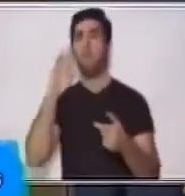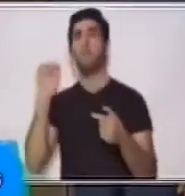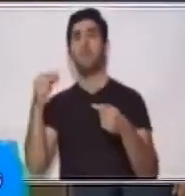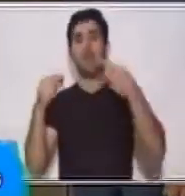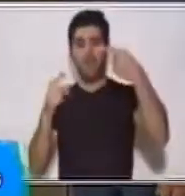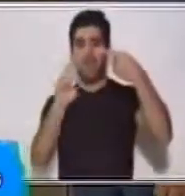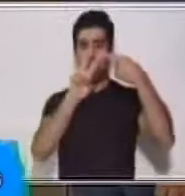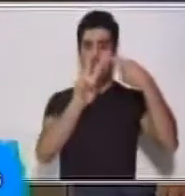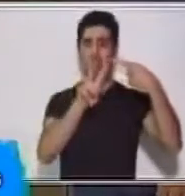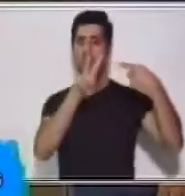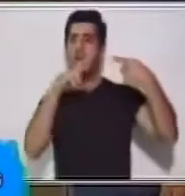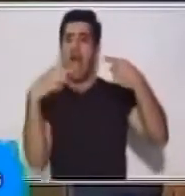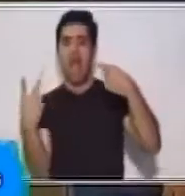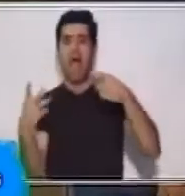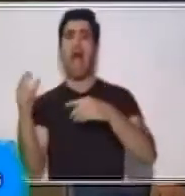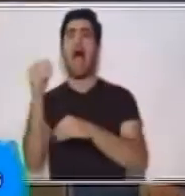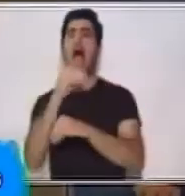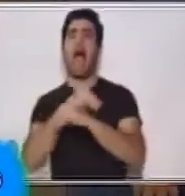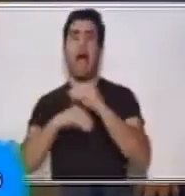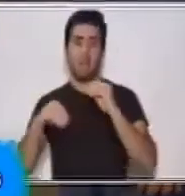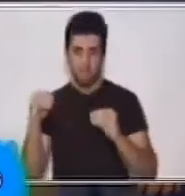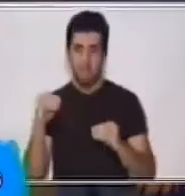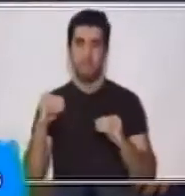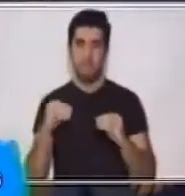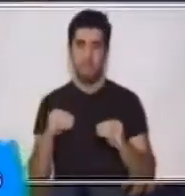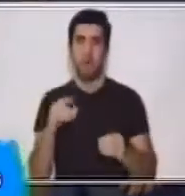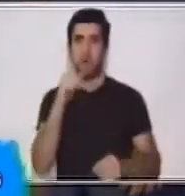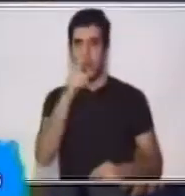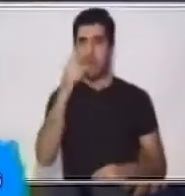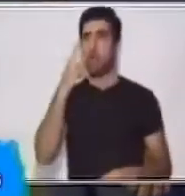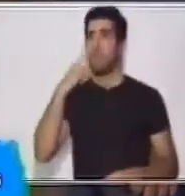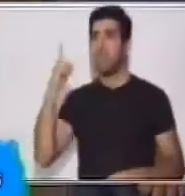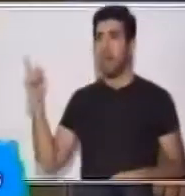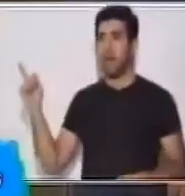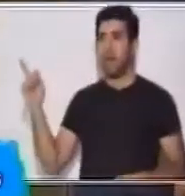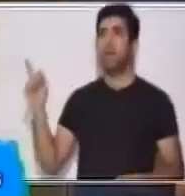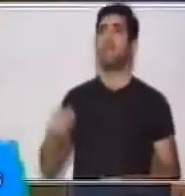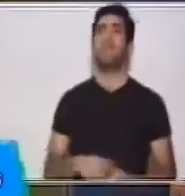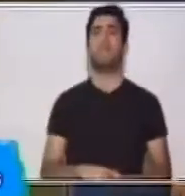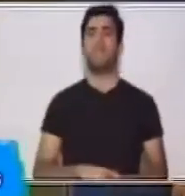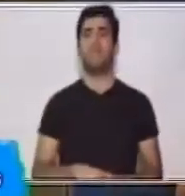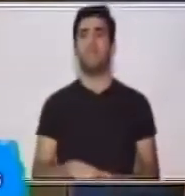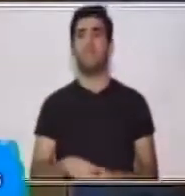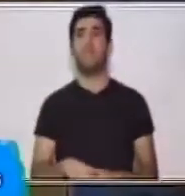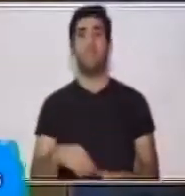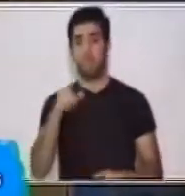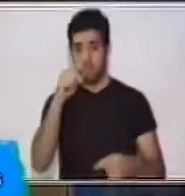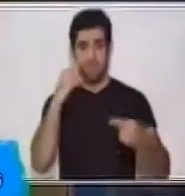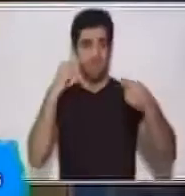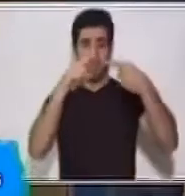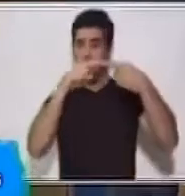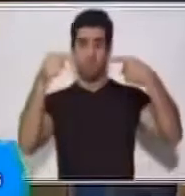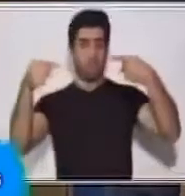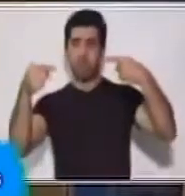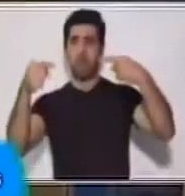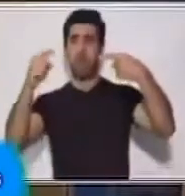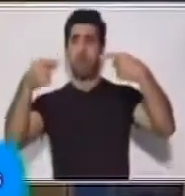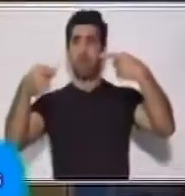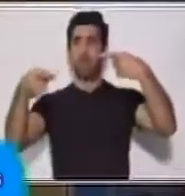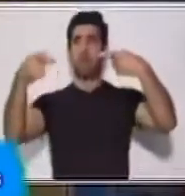es. cambiando el orden de nuestras y razones. podemos observarlo aquí, opuesto, y aquí ya no es numerador, sino